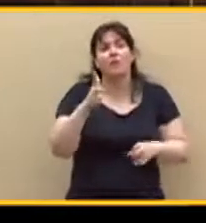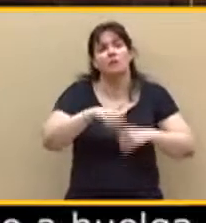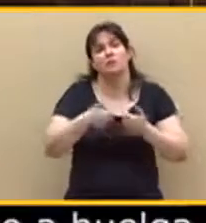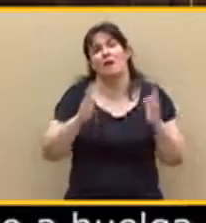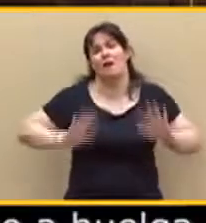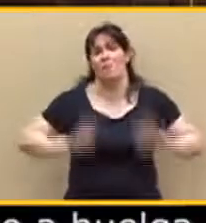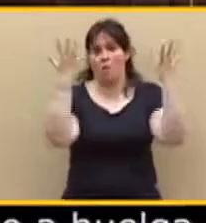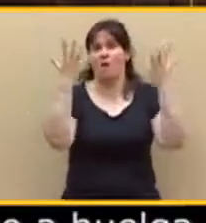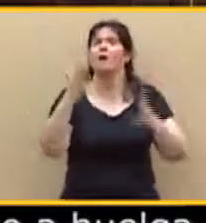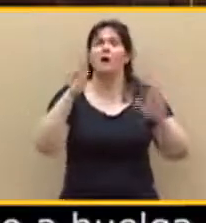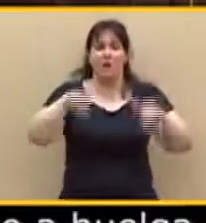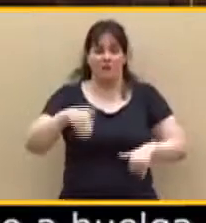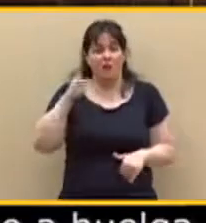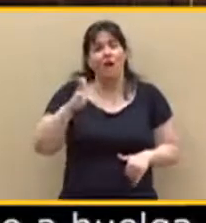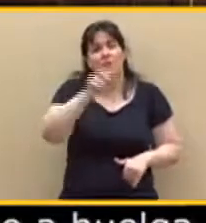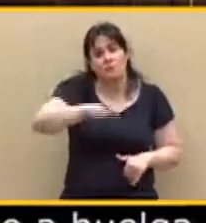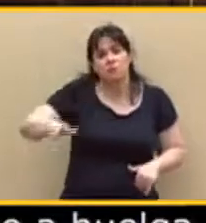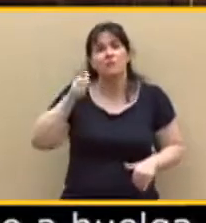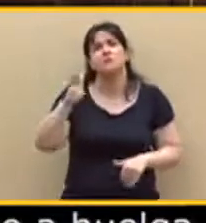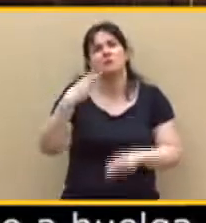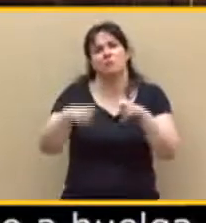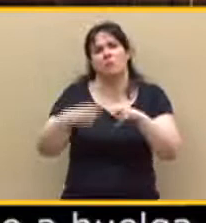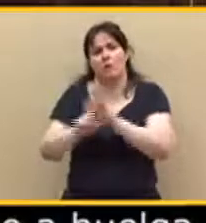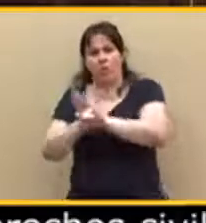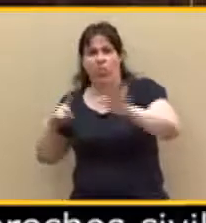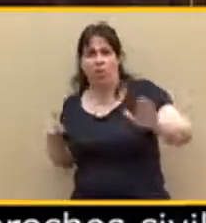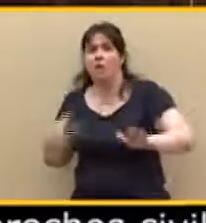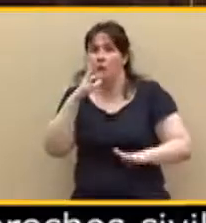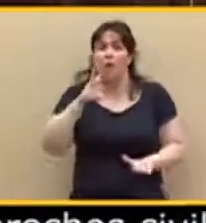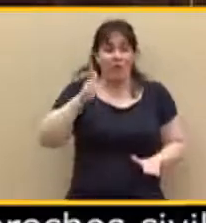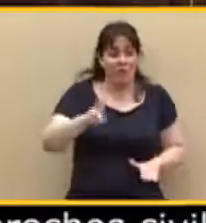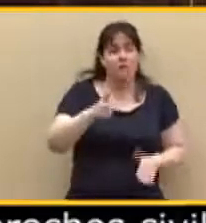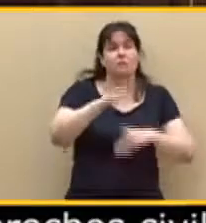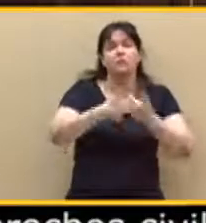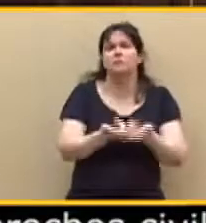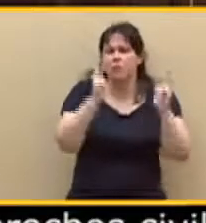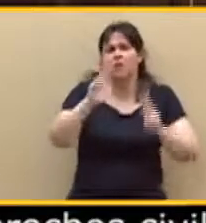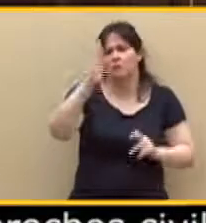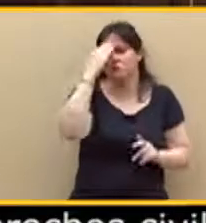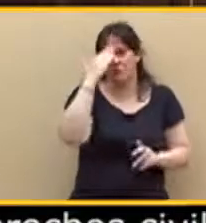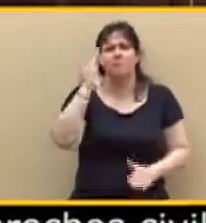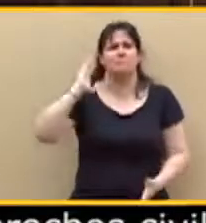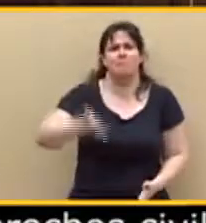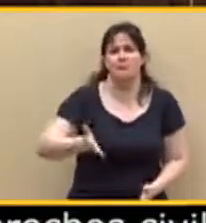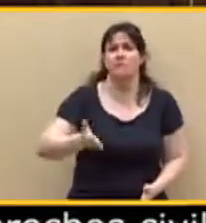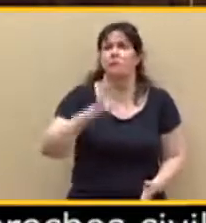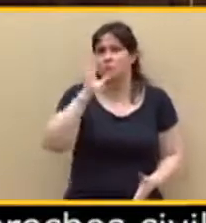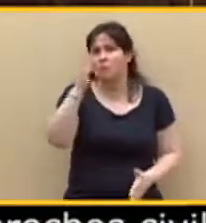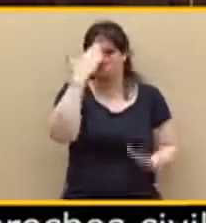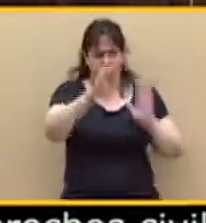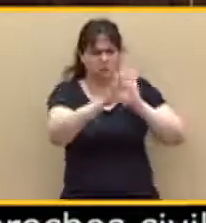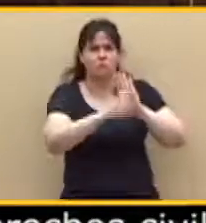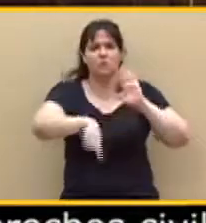derechos civiles y políticos, poniendo en riesgo derechos democráticos fundamentales y consagrados en nuestra Constitución, como el derecho de reunión,